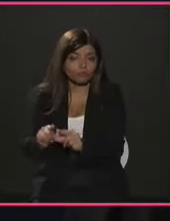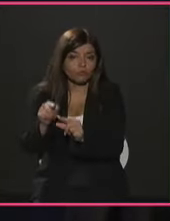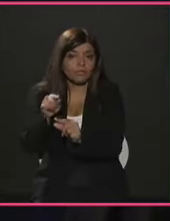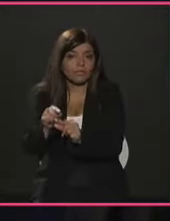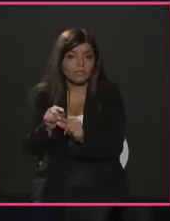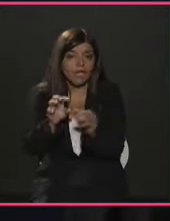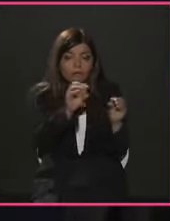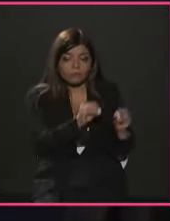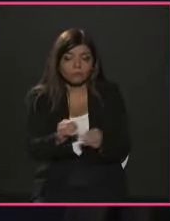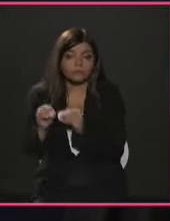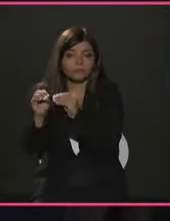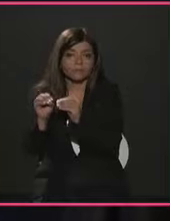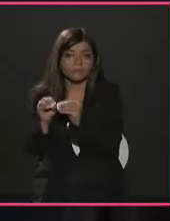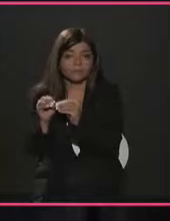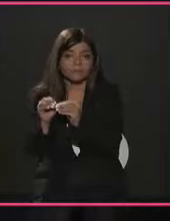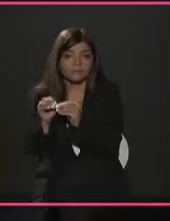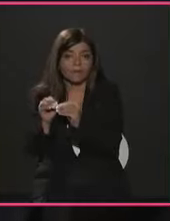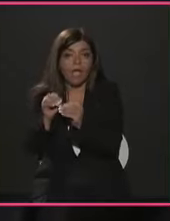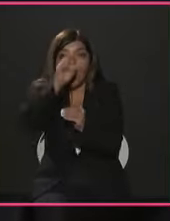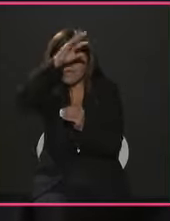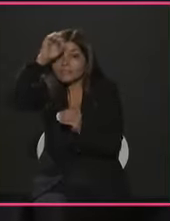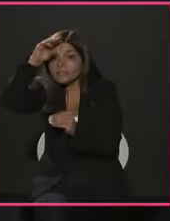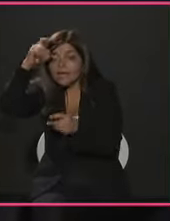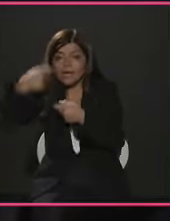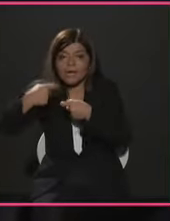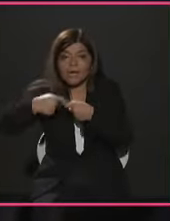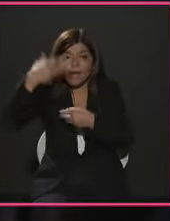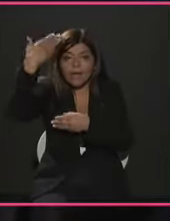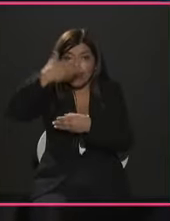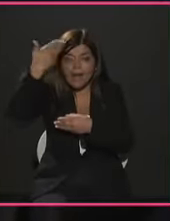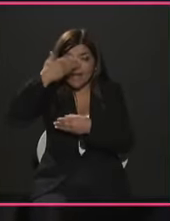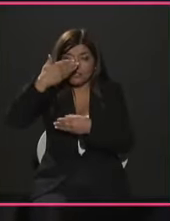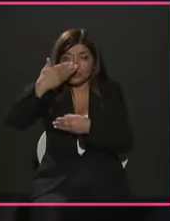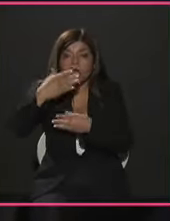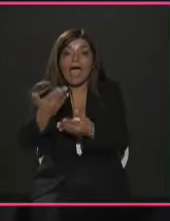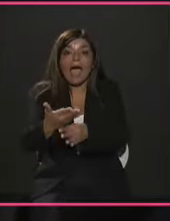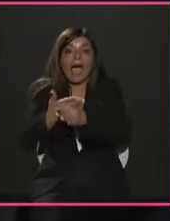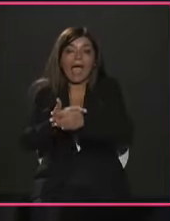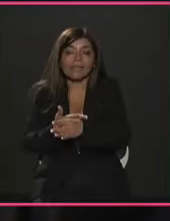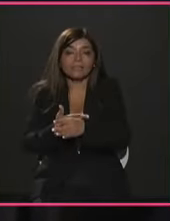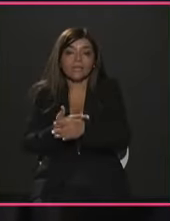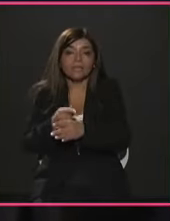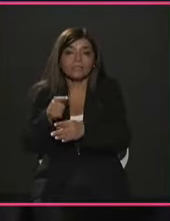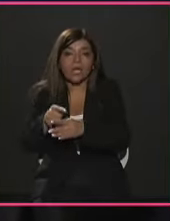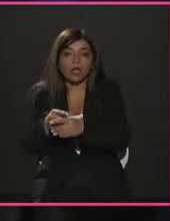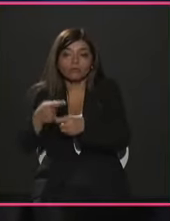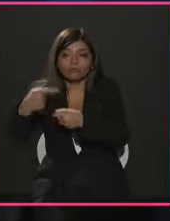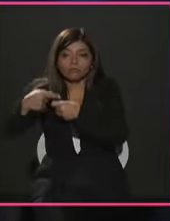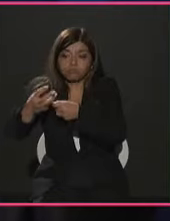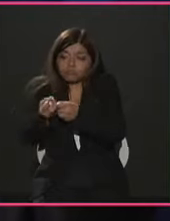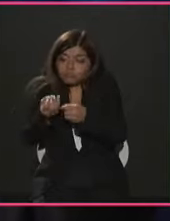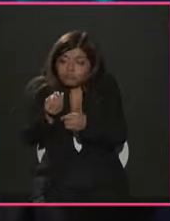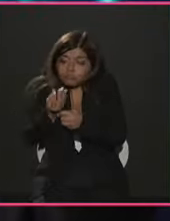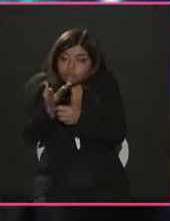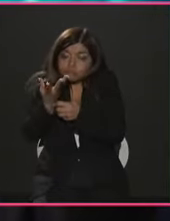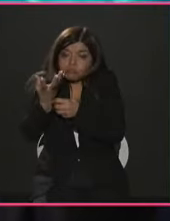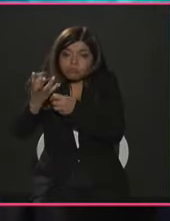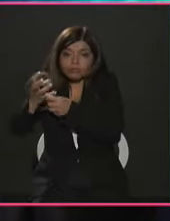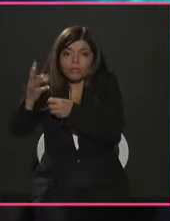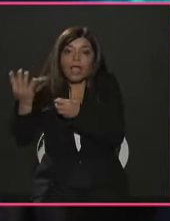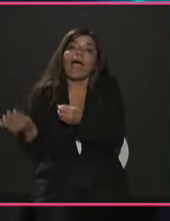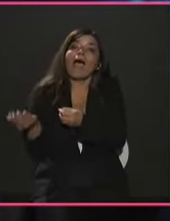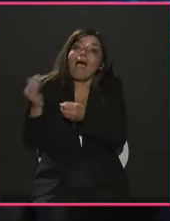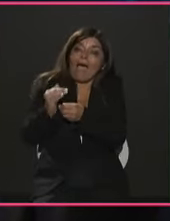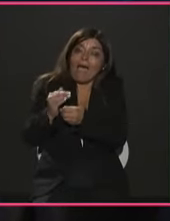sacan directamente desde la mina de Carbón antes de que se saque o a capturar el metano que está saliendo de estas Minas antes de que